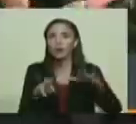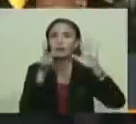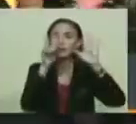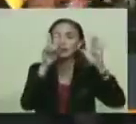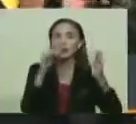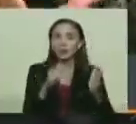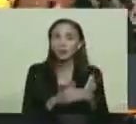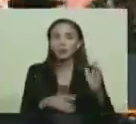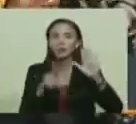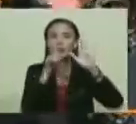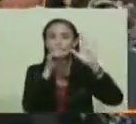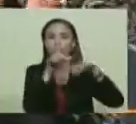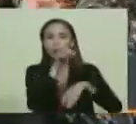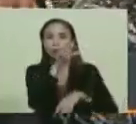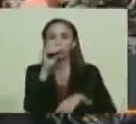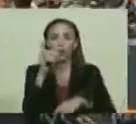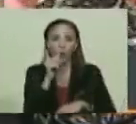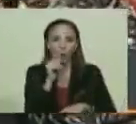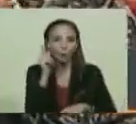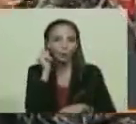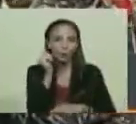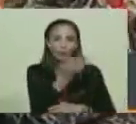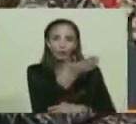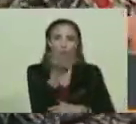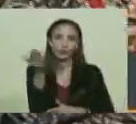7.610 hombres y mujeres.